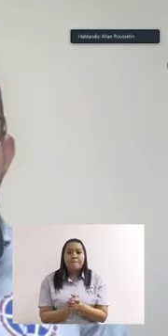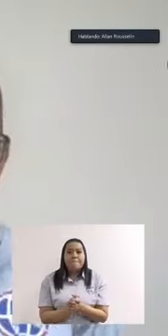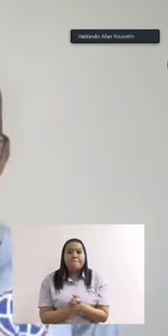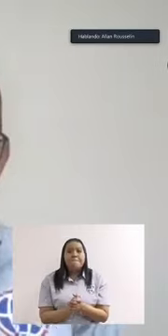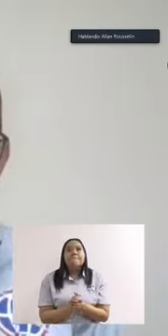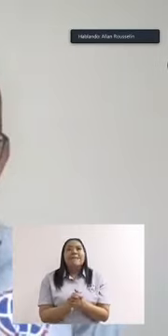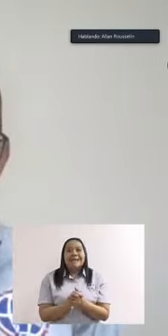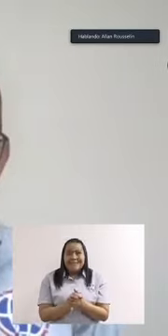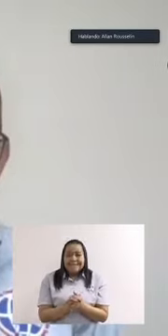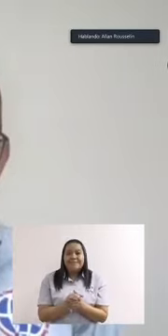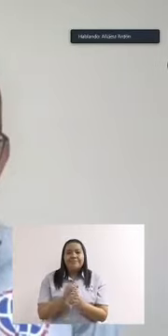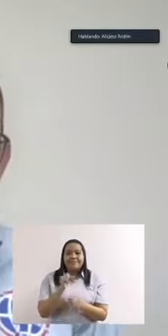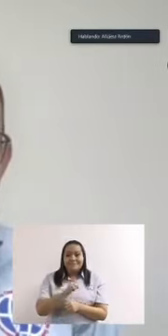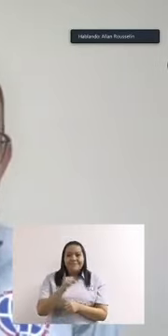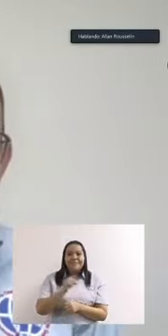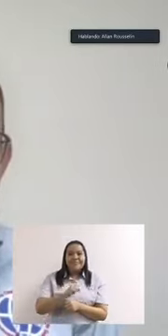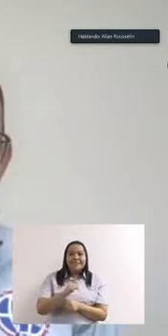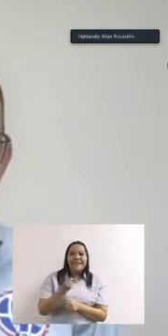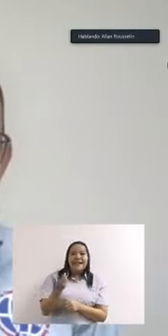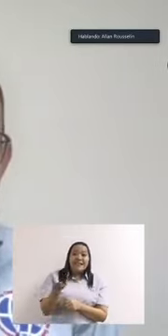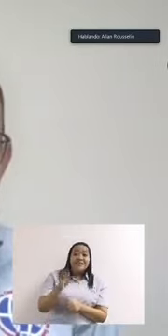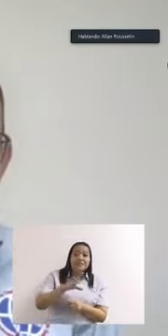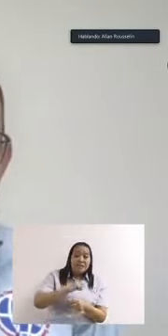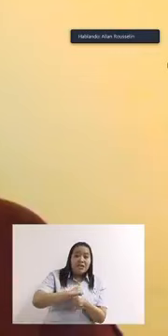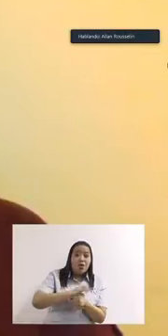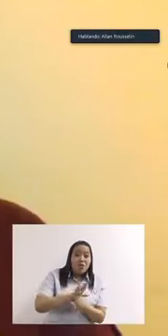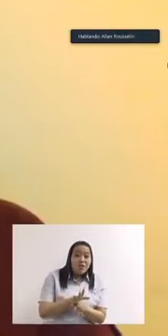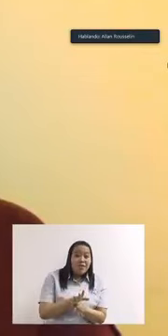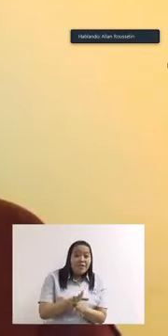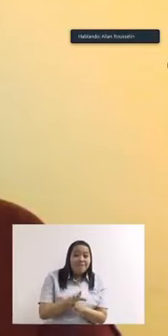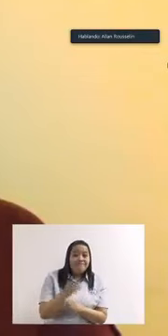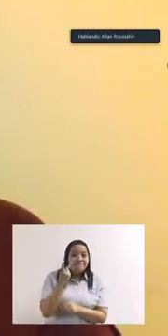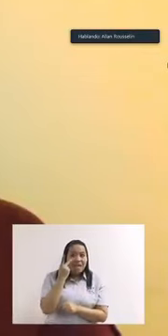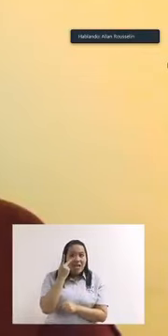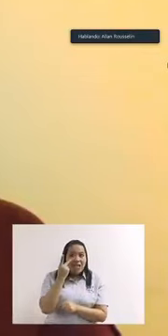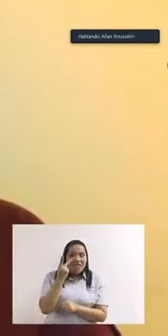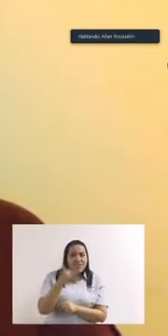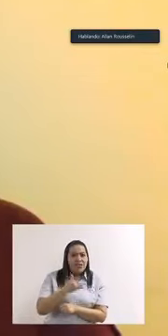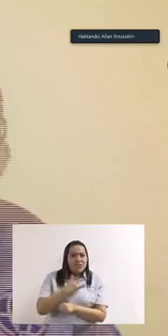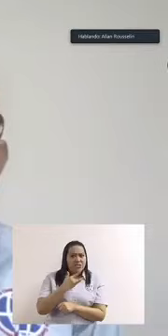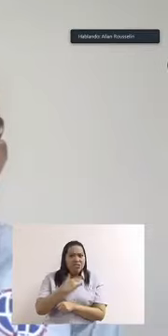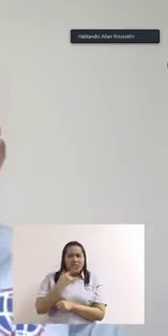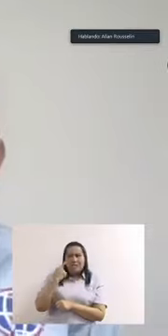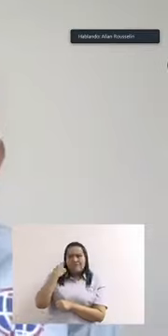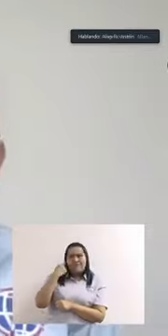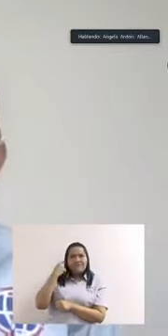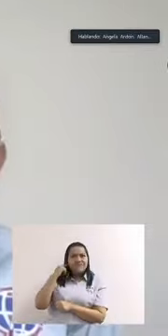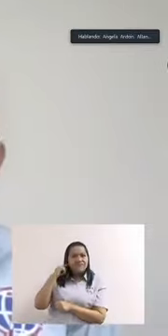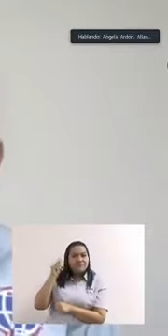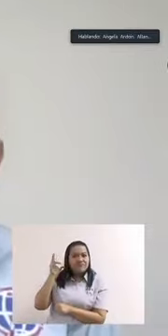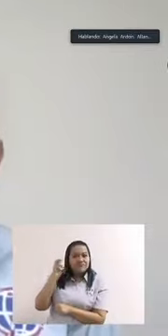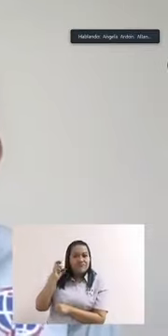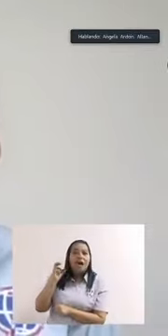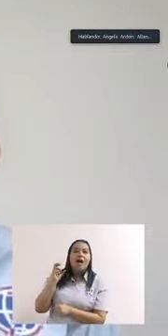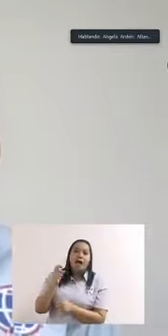estar controlando, ¿verdad? Sí. Si de pronto, lo importante es monitorearnos, como